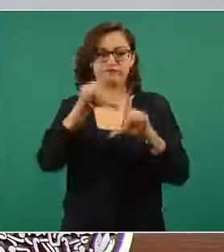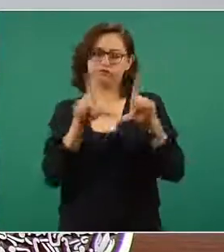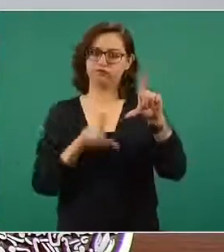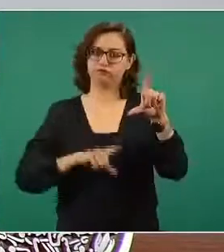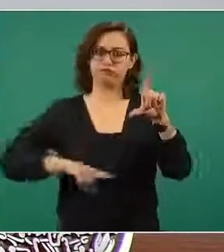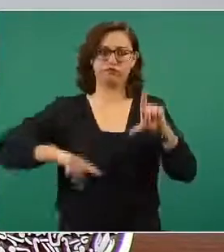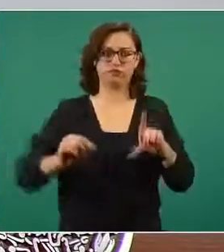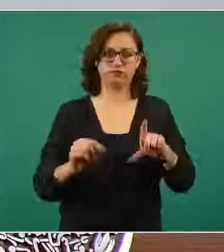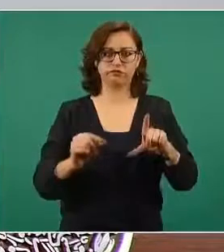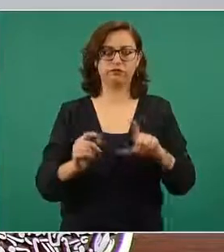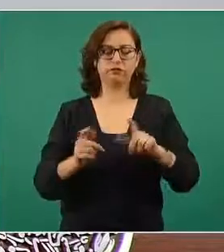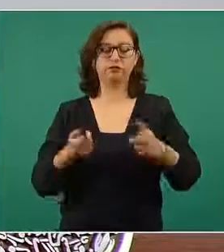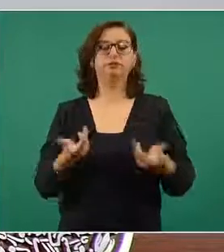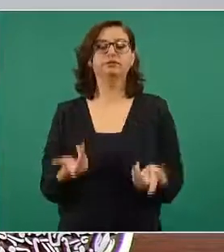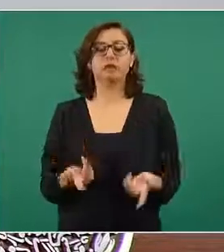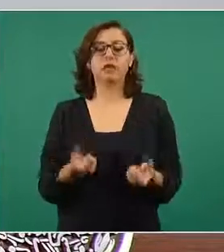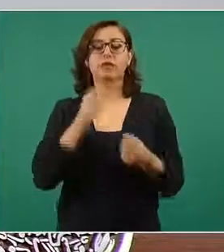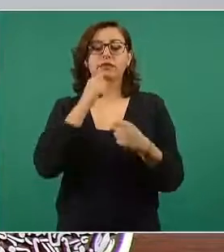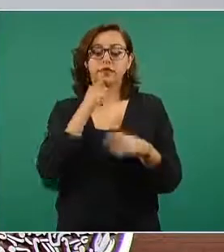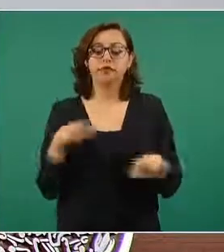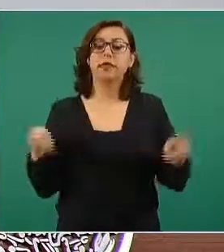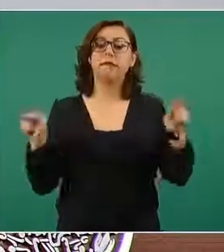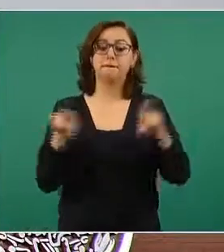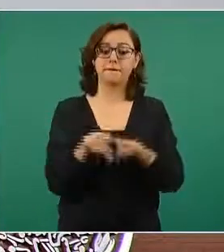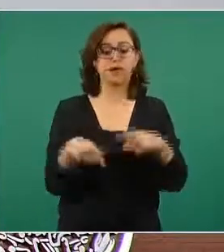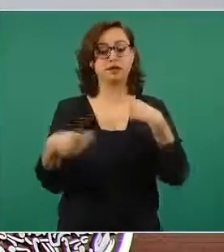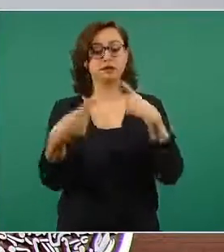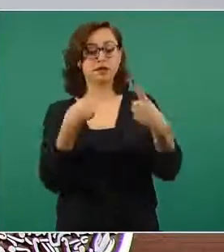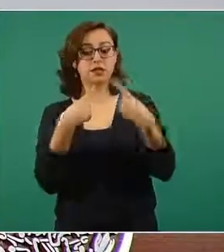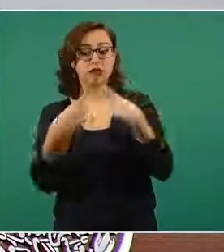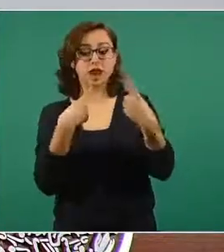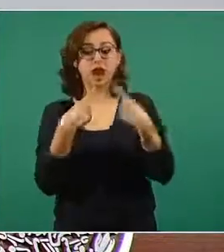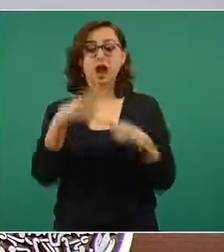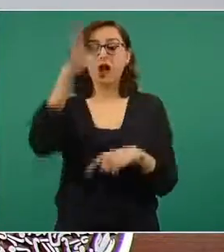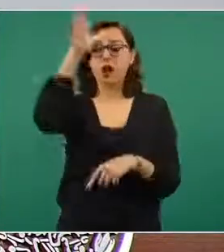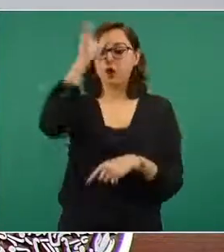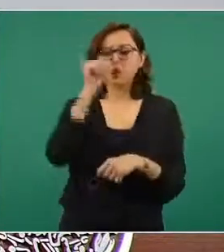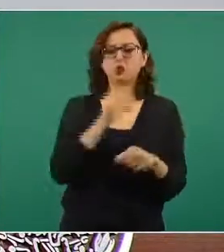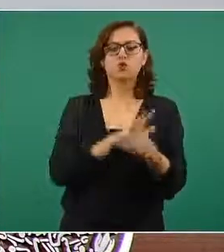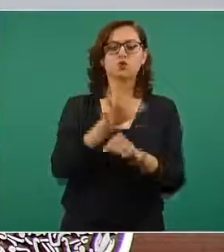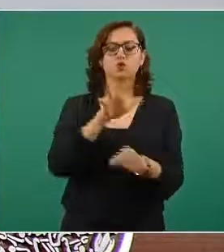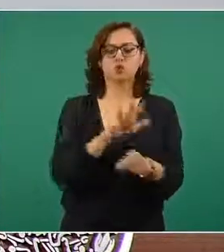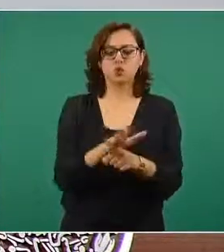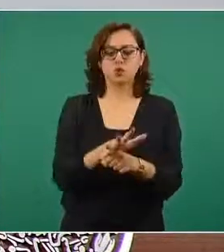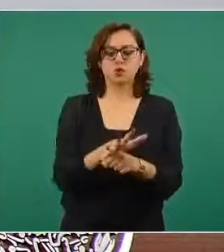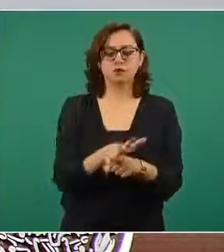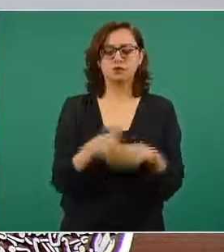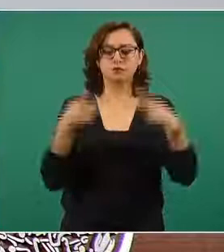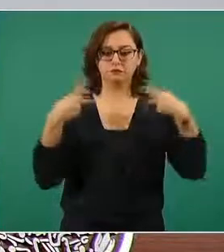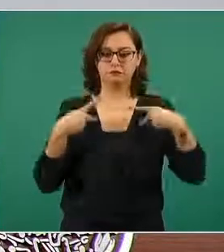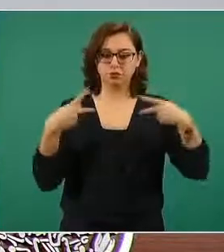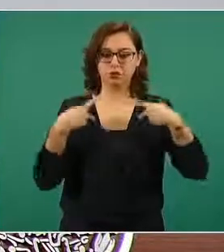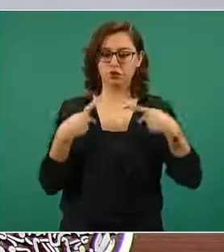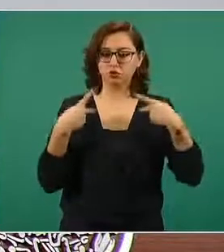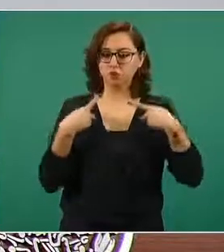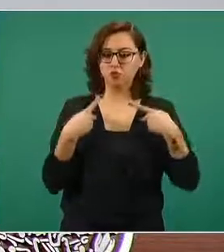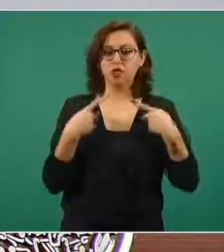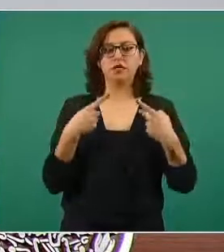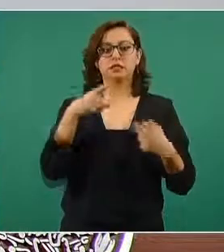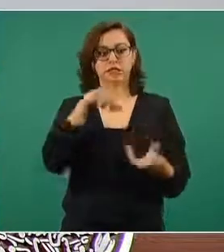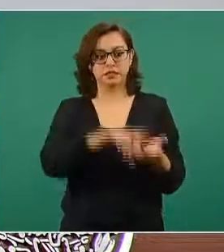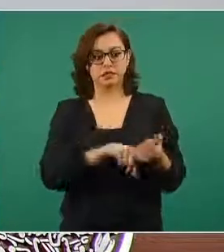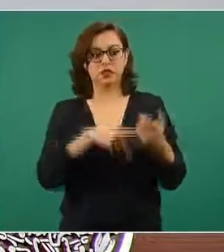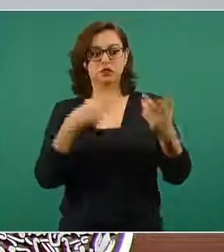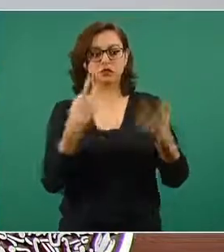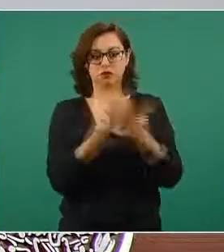diálogo se acordó mejorar también con estos recursos las condiciones de vida de las personas privadas de la